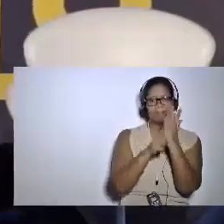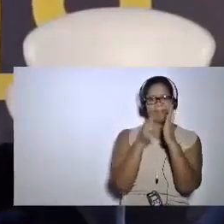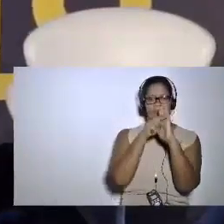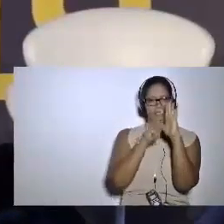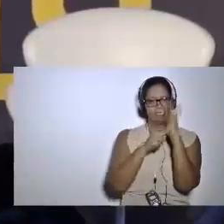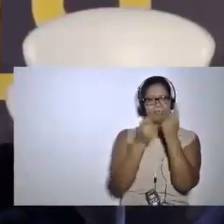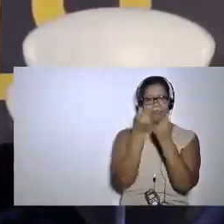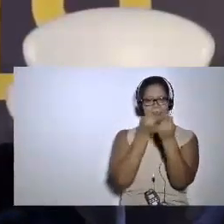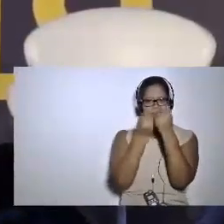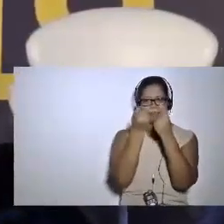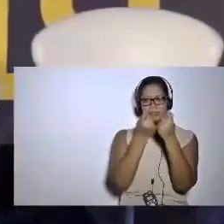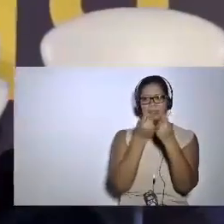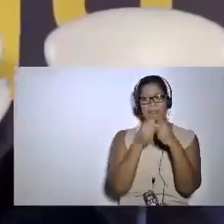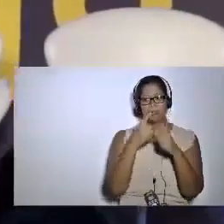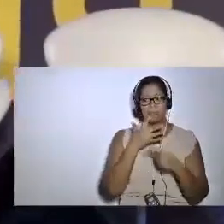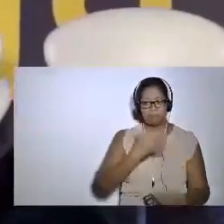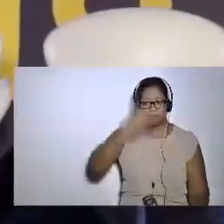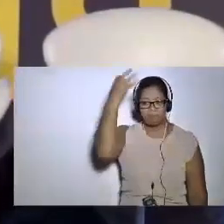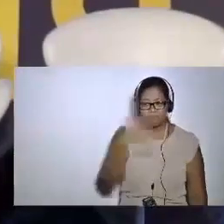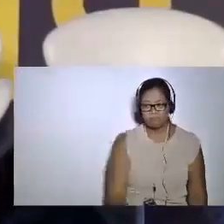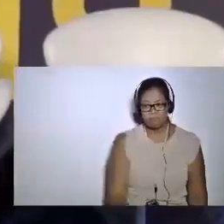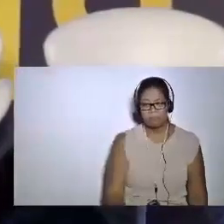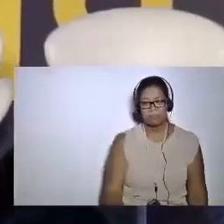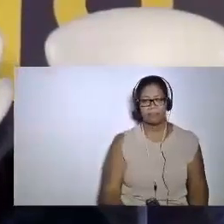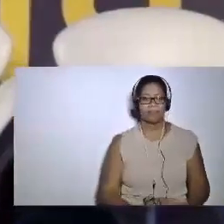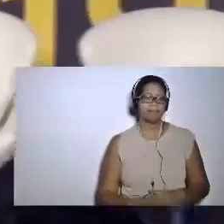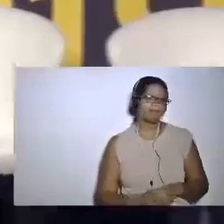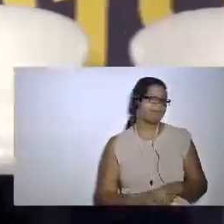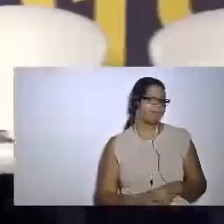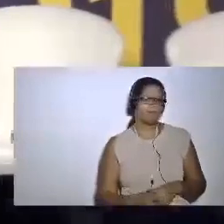de tantas noticias falsas, de opiniones. Es